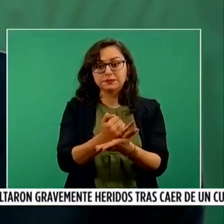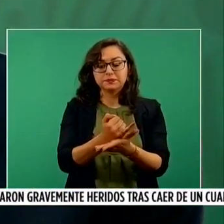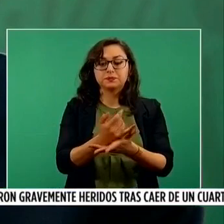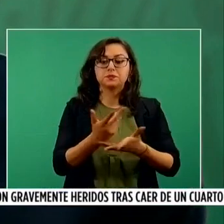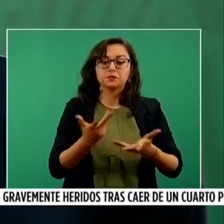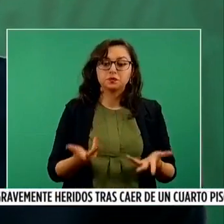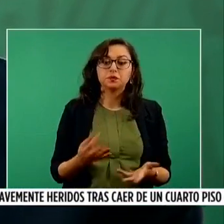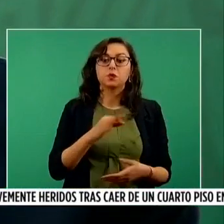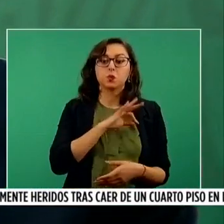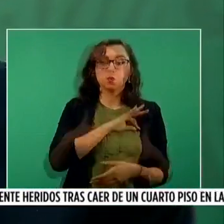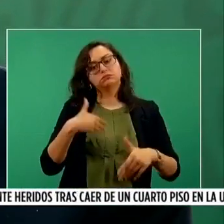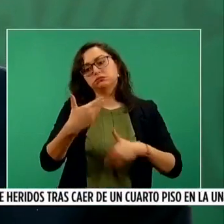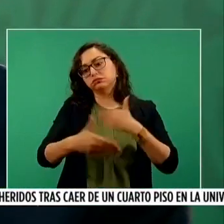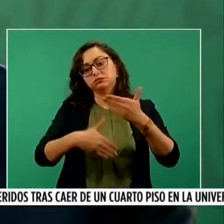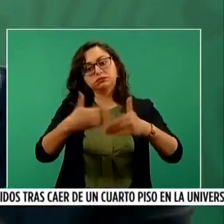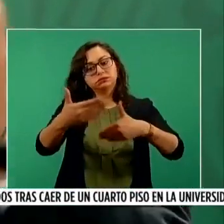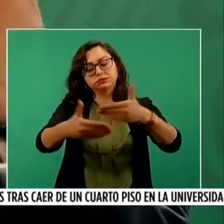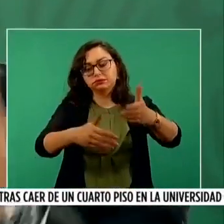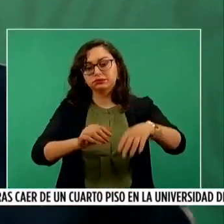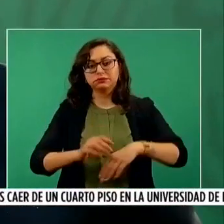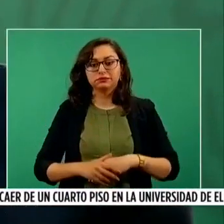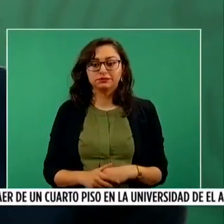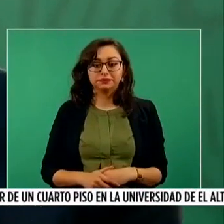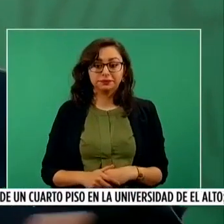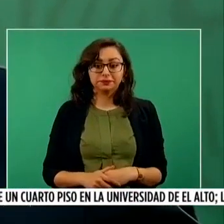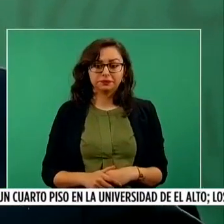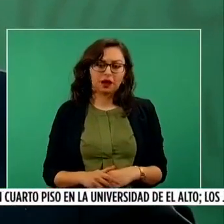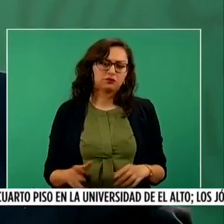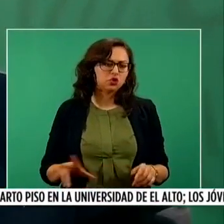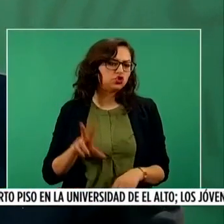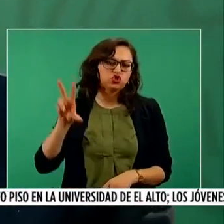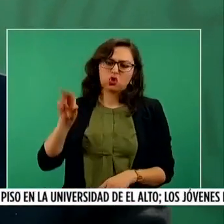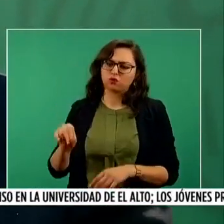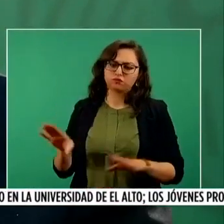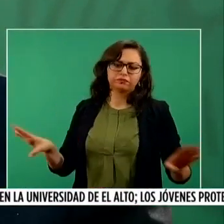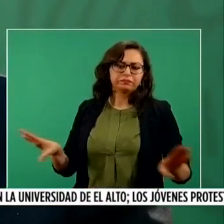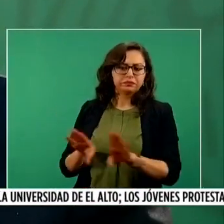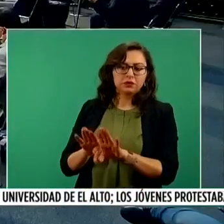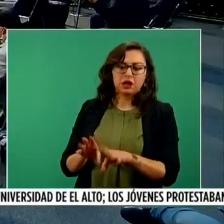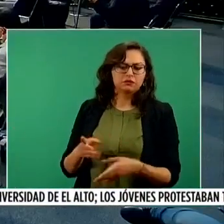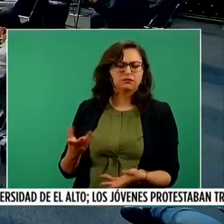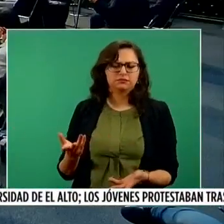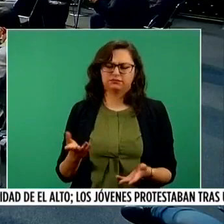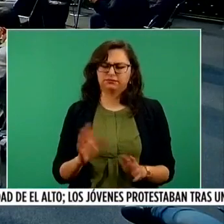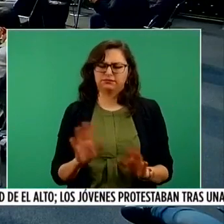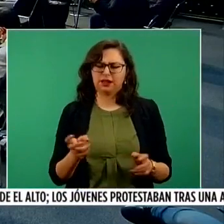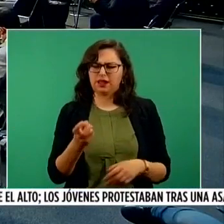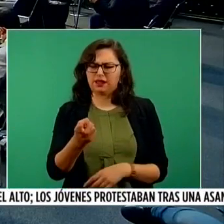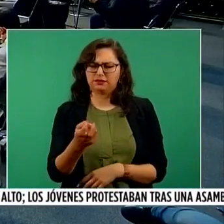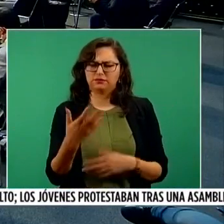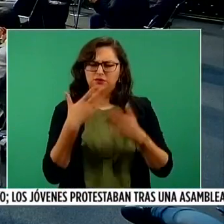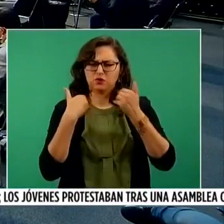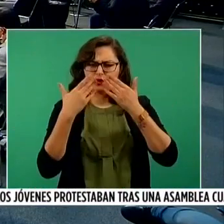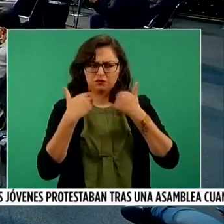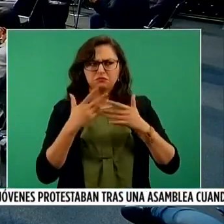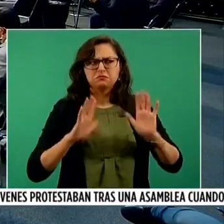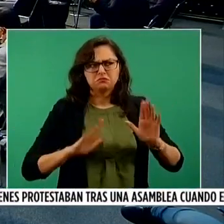es posible y cuándo. O sea, no está cerrada la posibilidad. Y todo